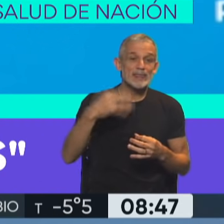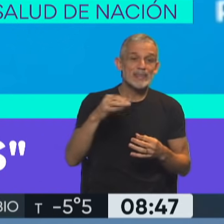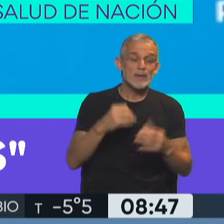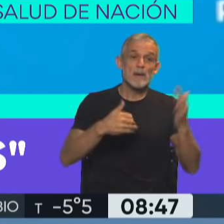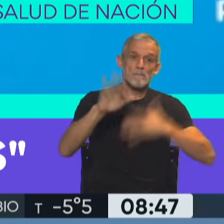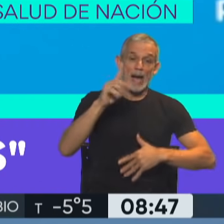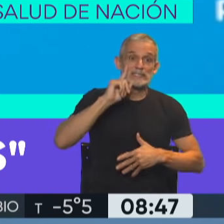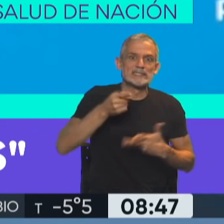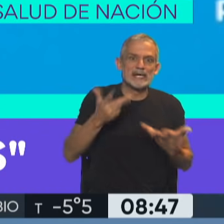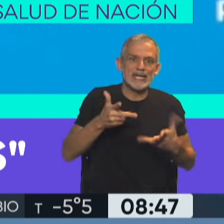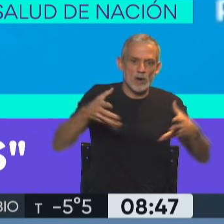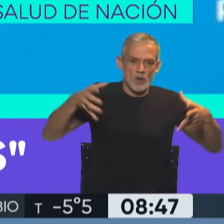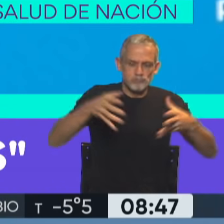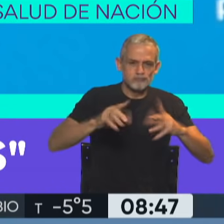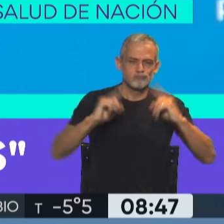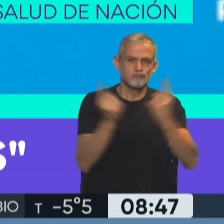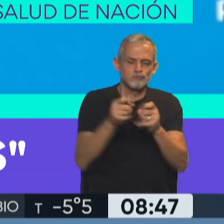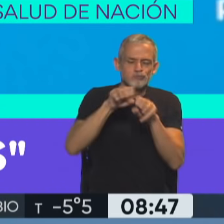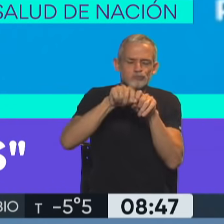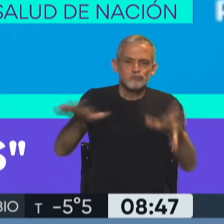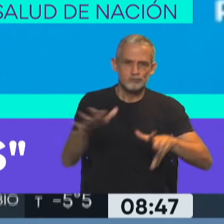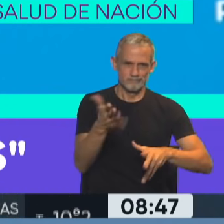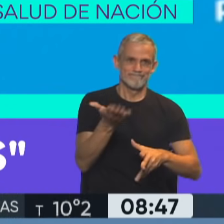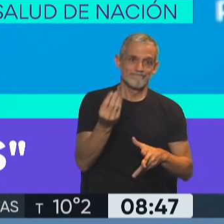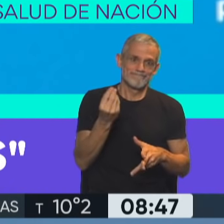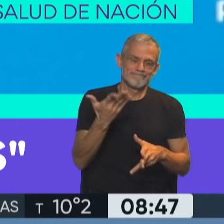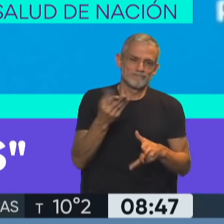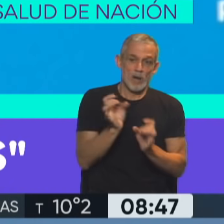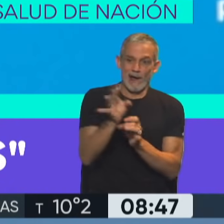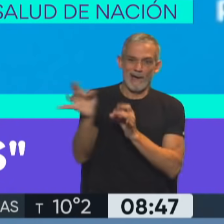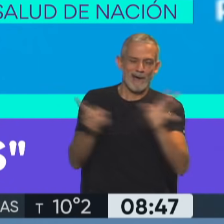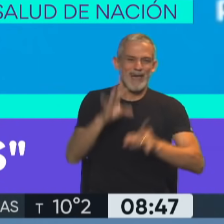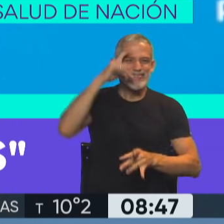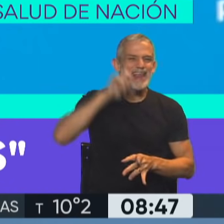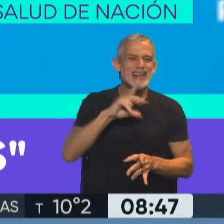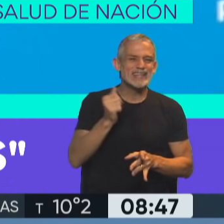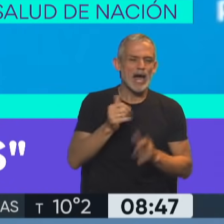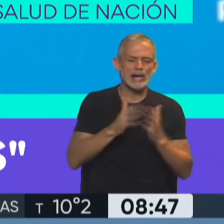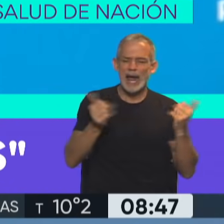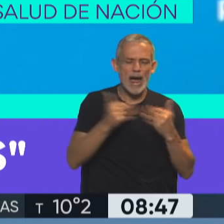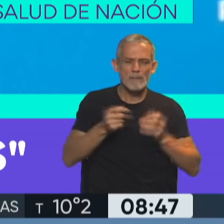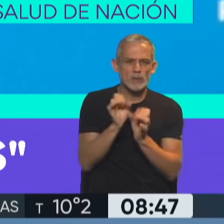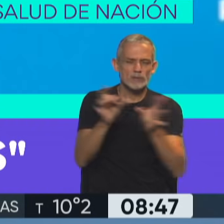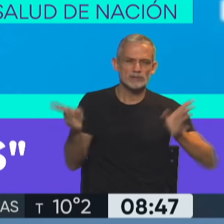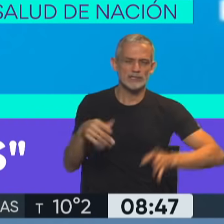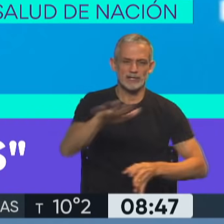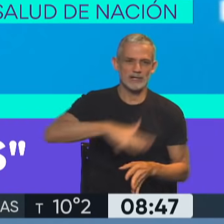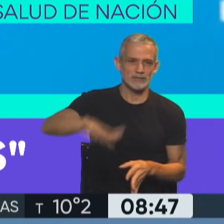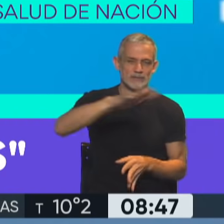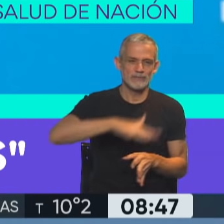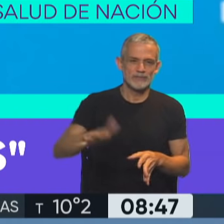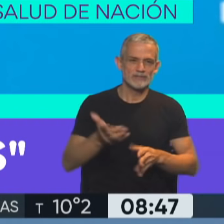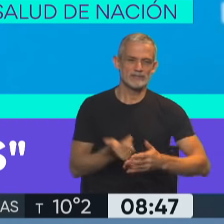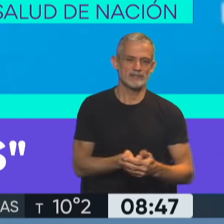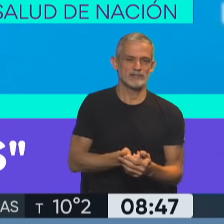mayor riesgo de brote, sobre todo teniendo en cuenta la transmisibilidad de la variante Delta. Por eso es que empezamos con